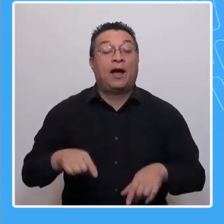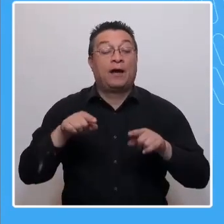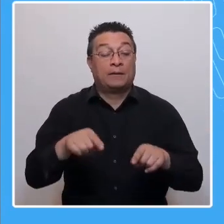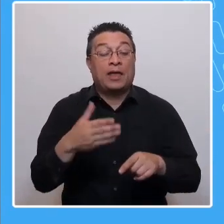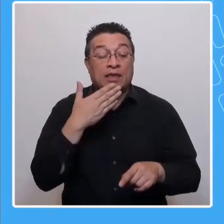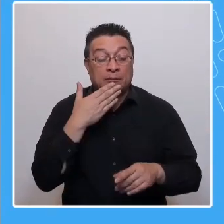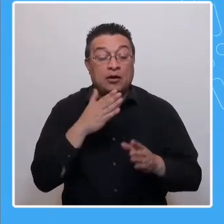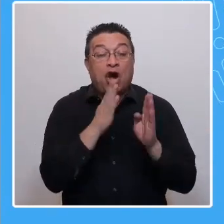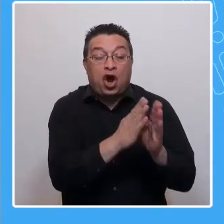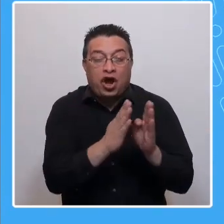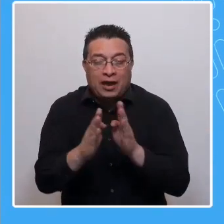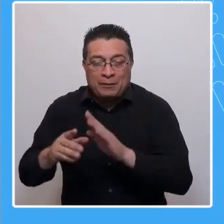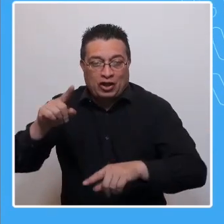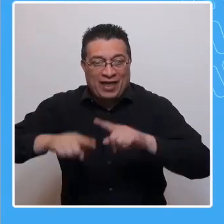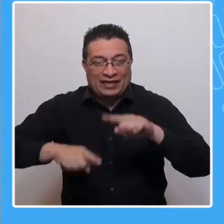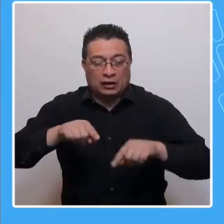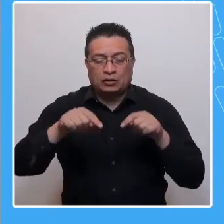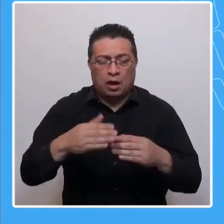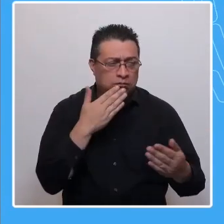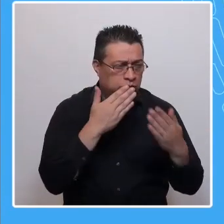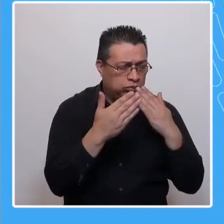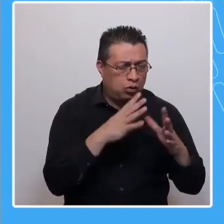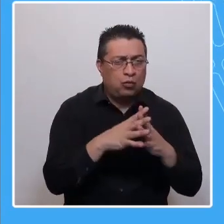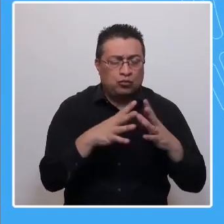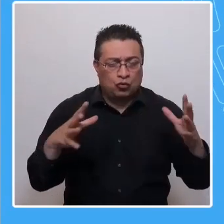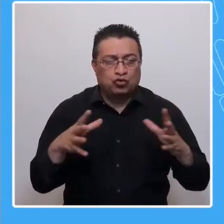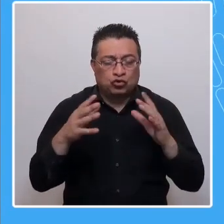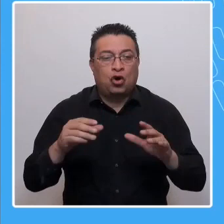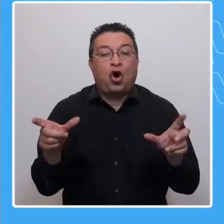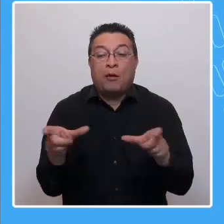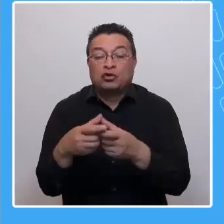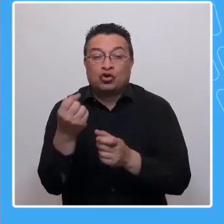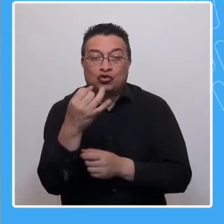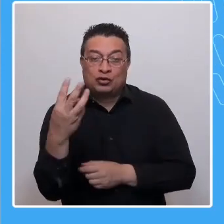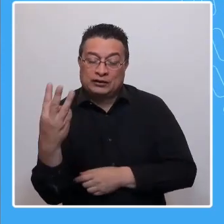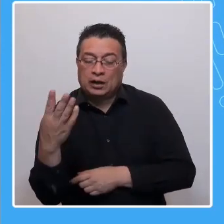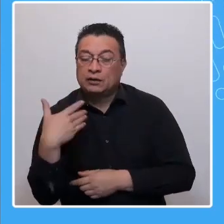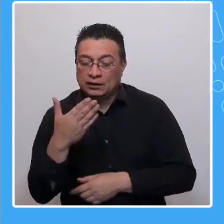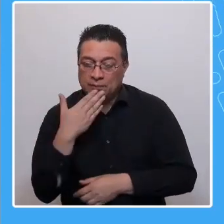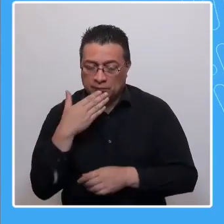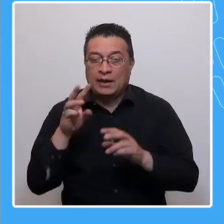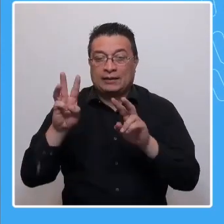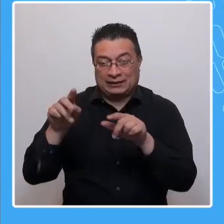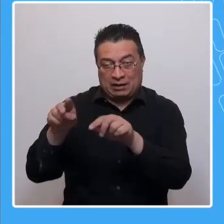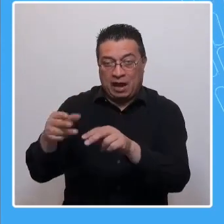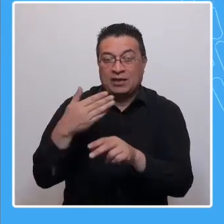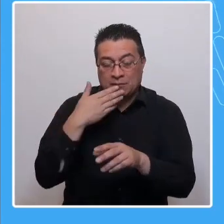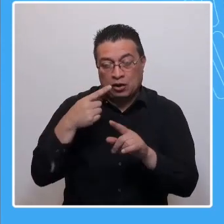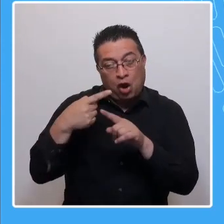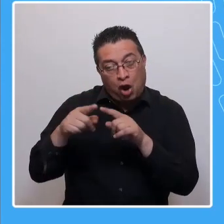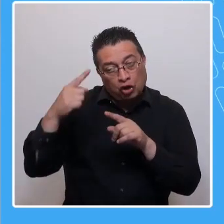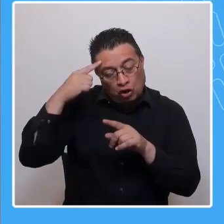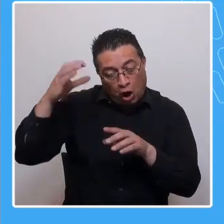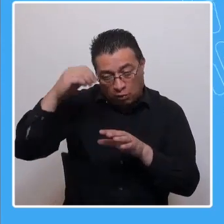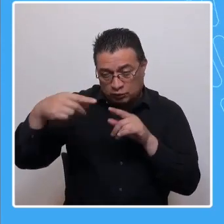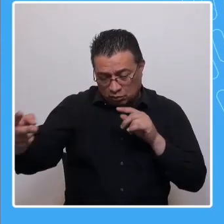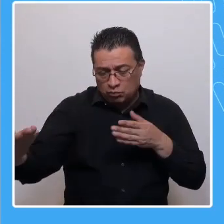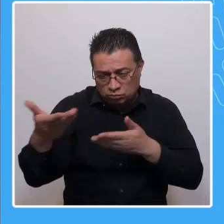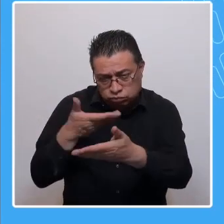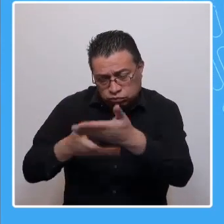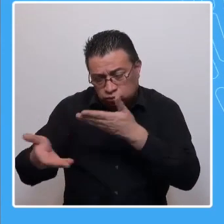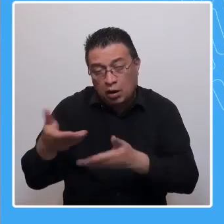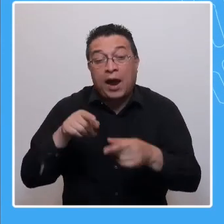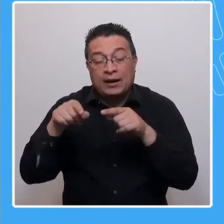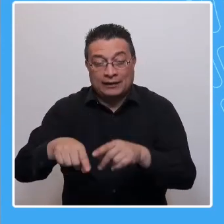ordenamiento territorial y aquí hemos estado conversando bastante con la comisión número 3, que también ha visto esta temática desde otro prisma, y aquí lo importante es entender